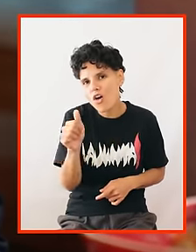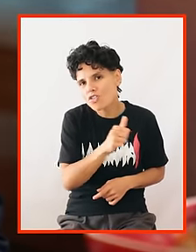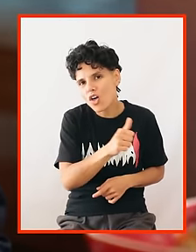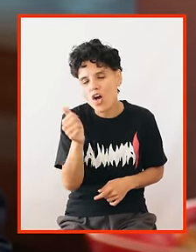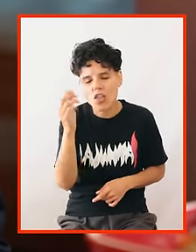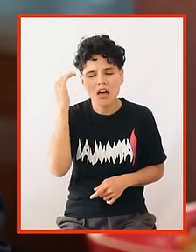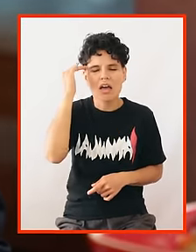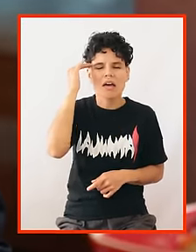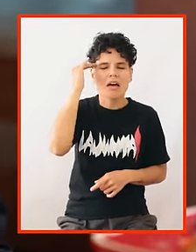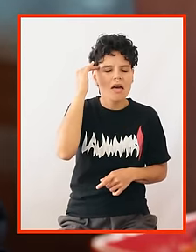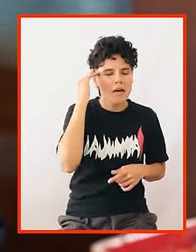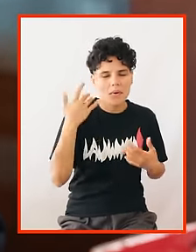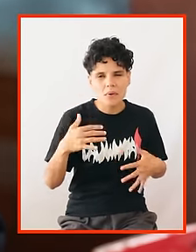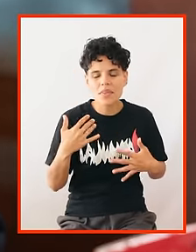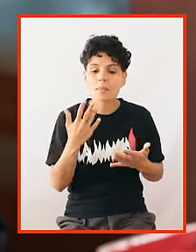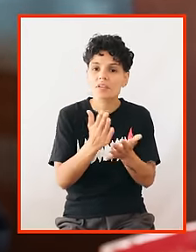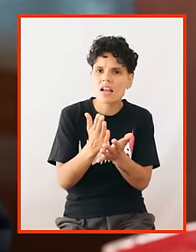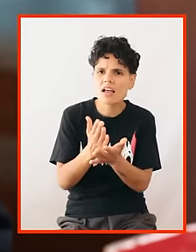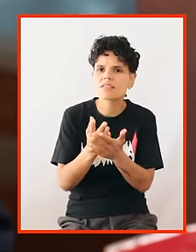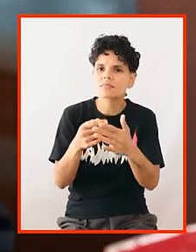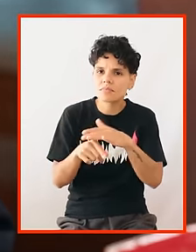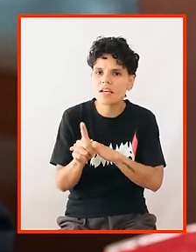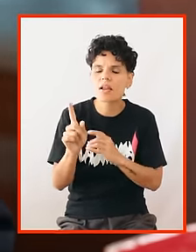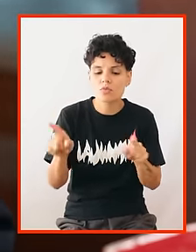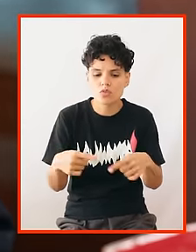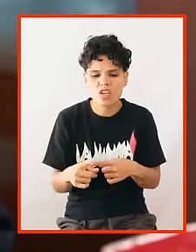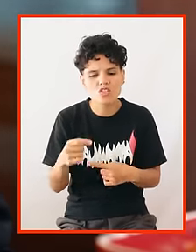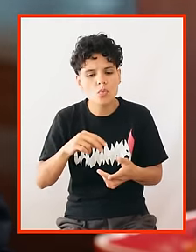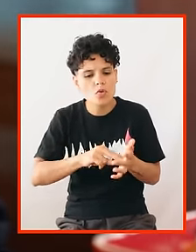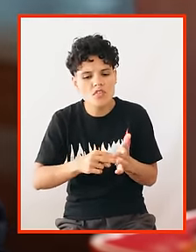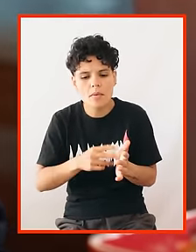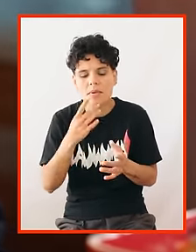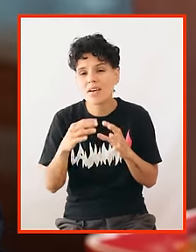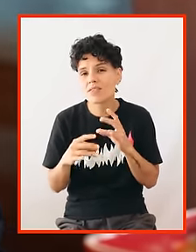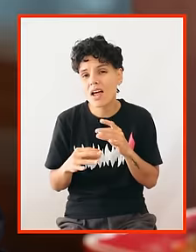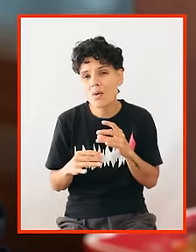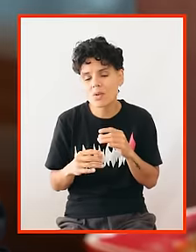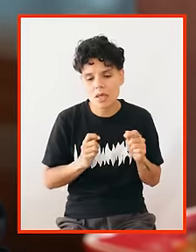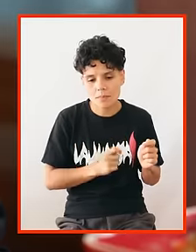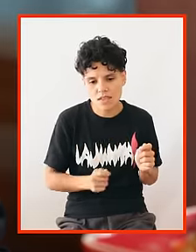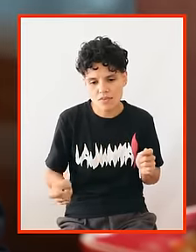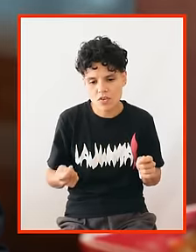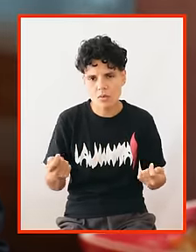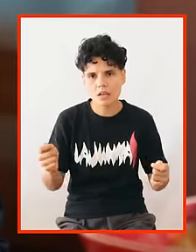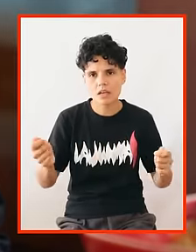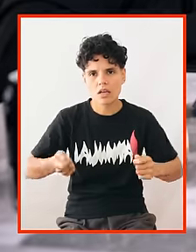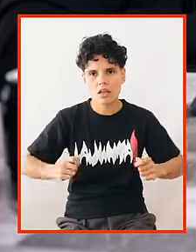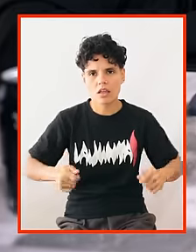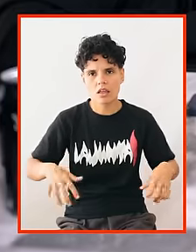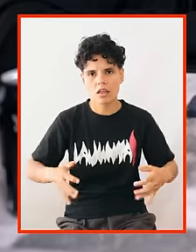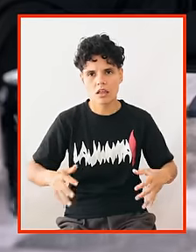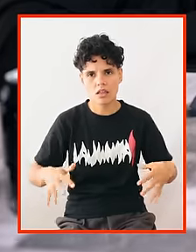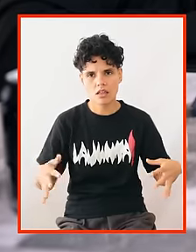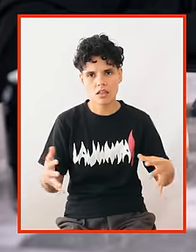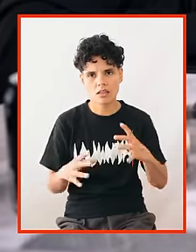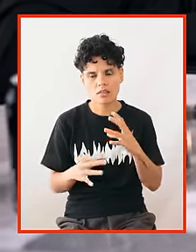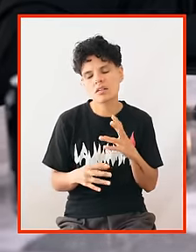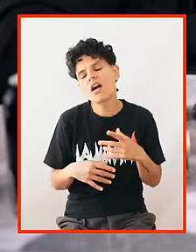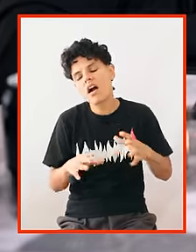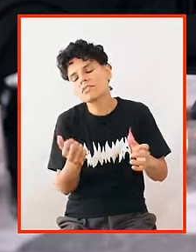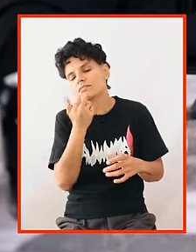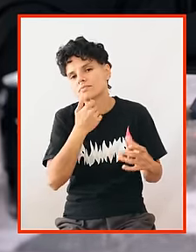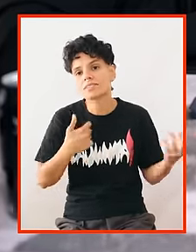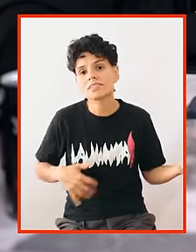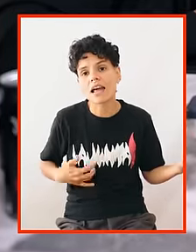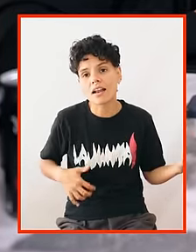justo me dio que empecé en el colegio, me hicieron clases de música, y yo tenía un problema. Cuando tocaba flauta o metalófono, me tiritaba mucho las manos. ¿Cachai? Entonces me pasaron una guitarra